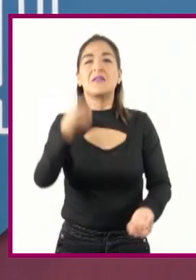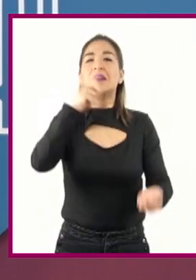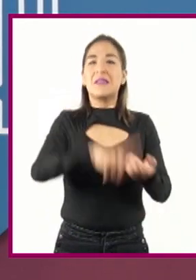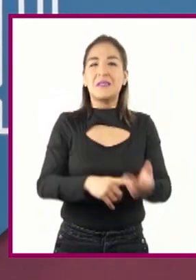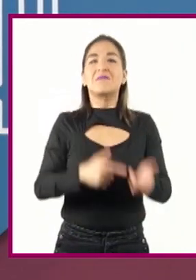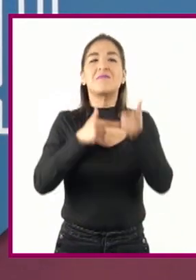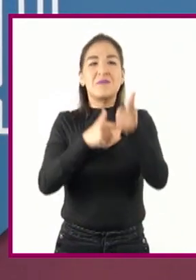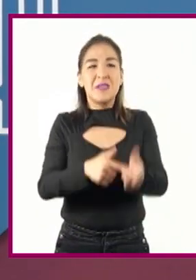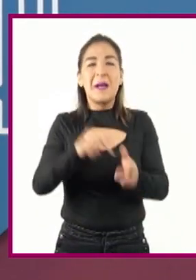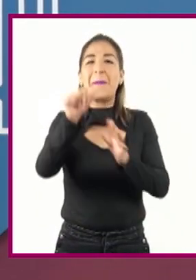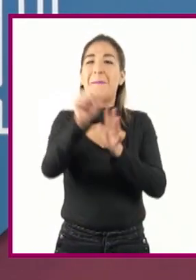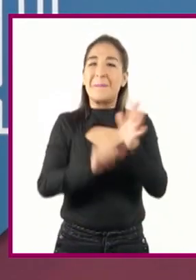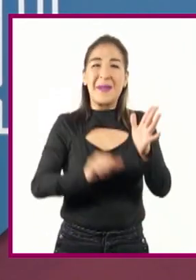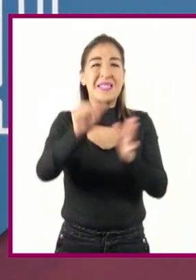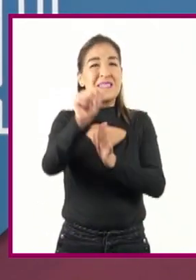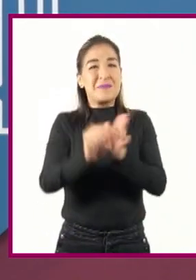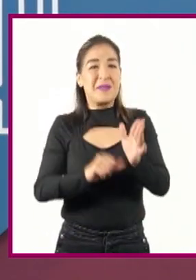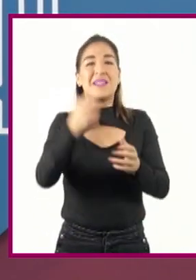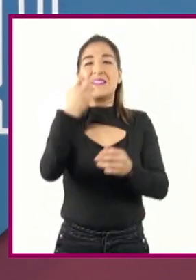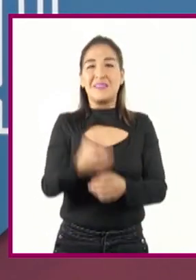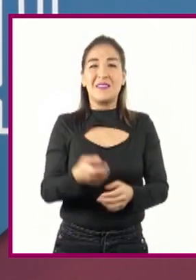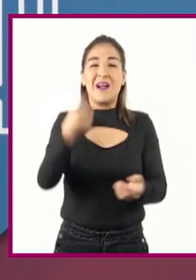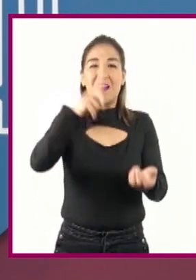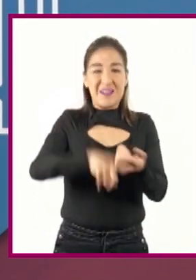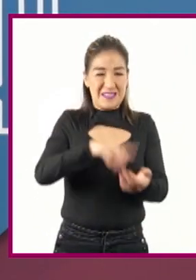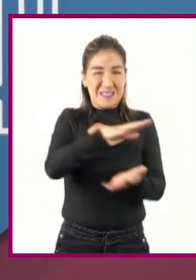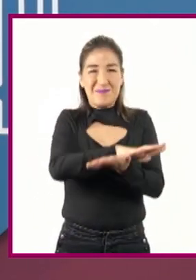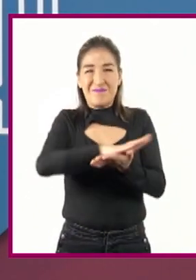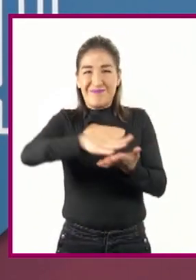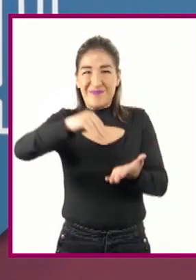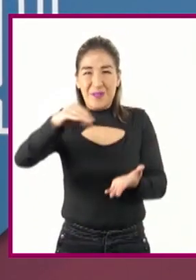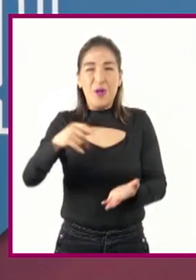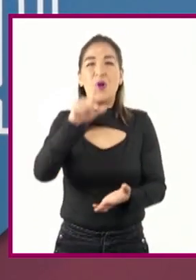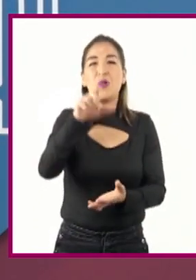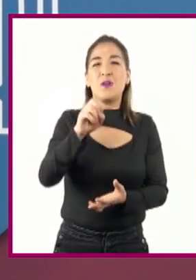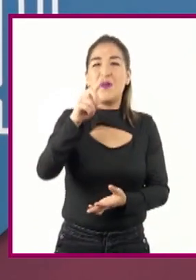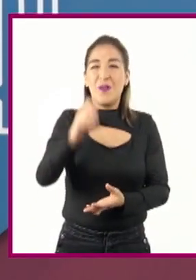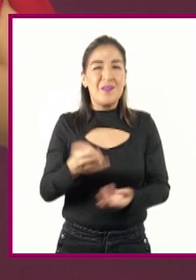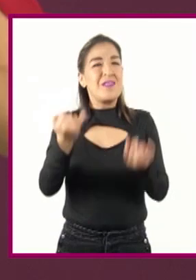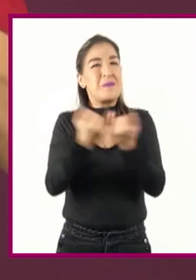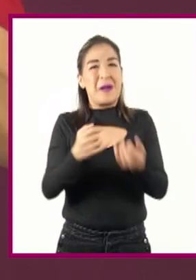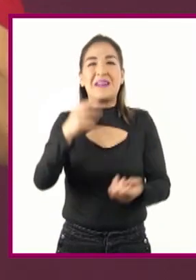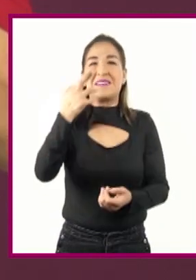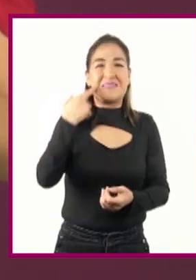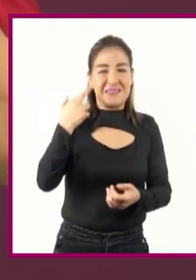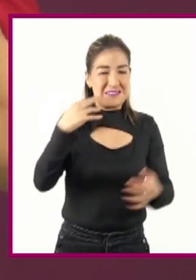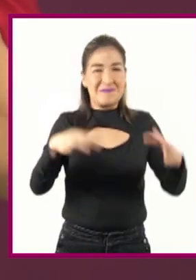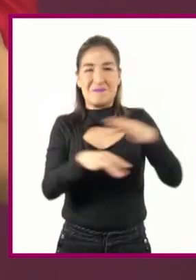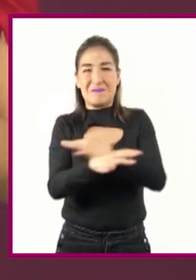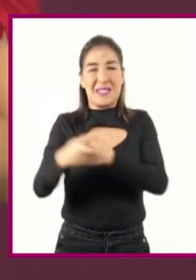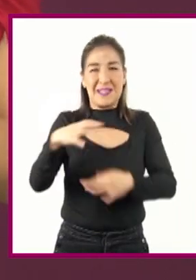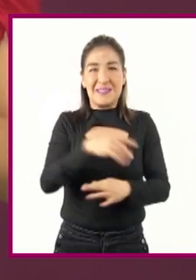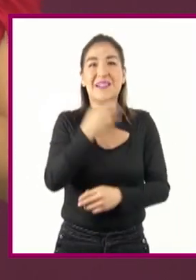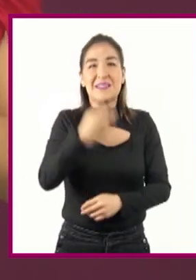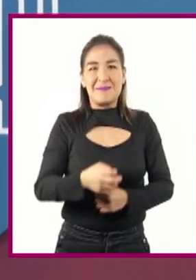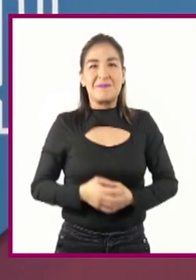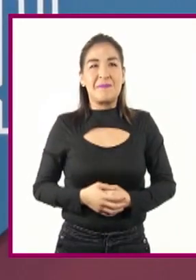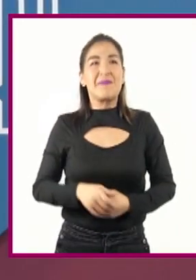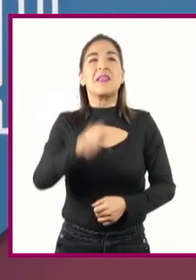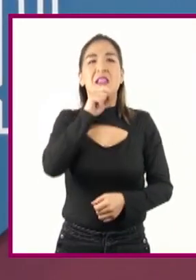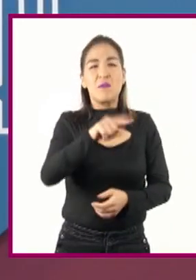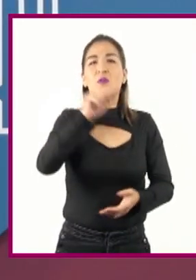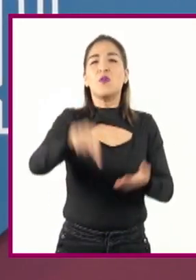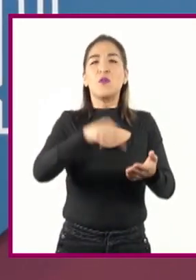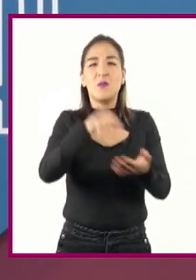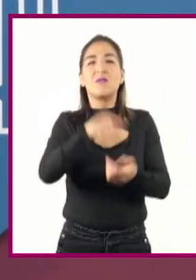permanecían meses enteros entre el lodo y las ratas. También hicieron su aparición los